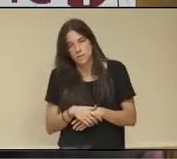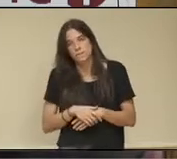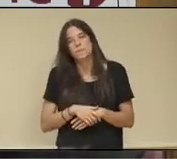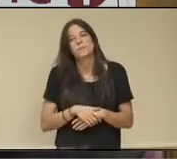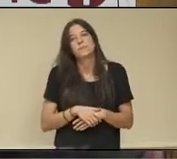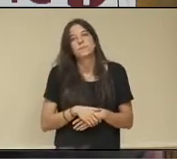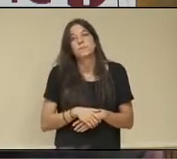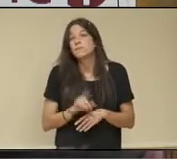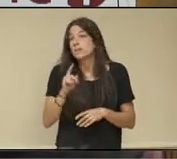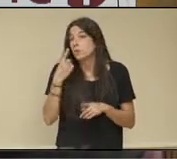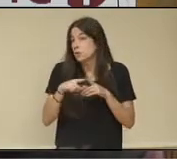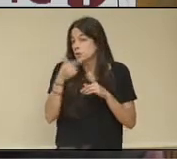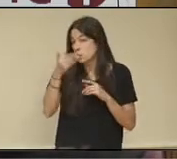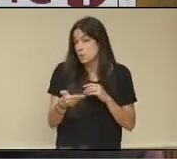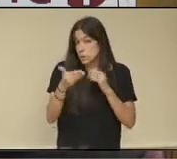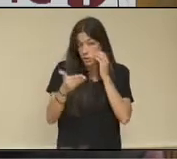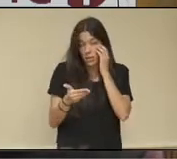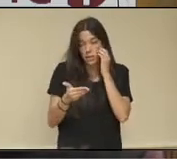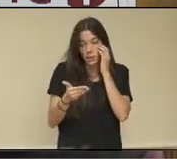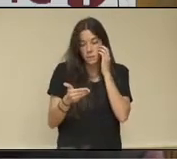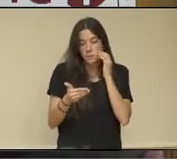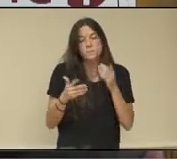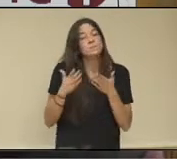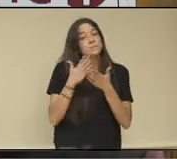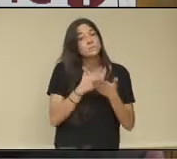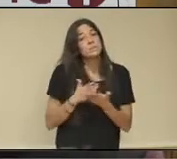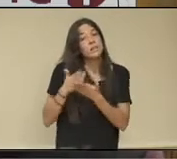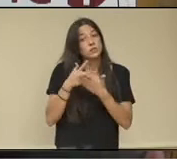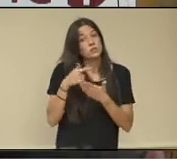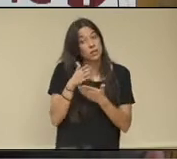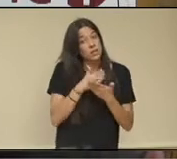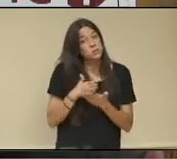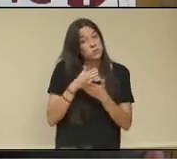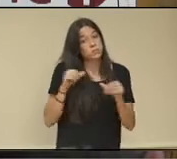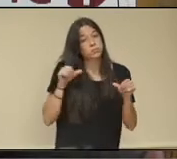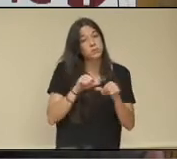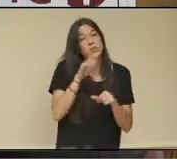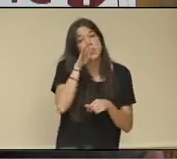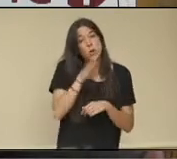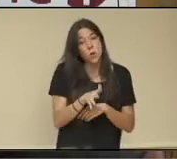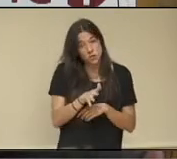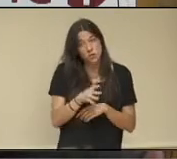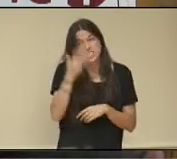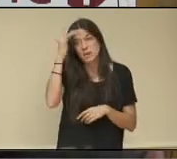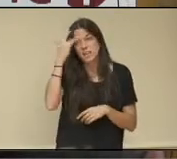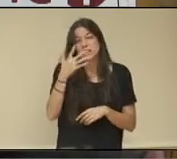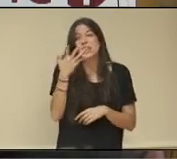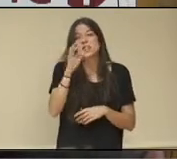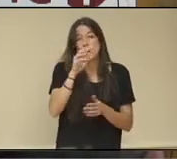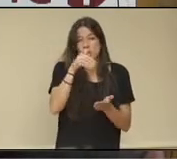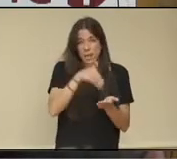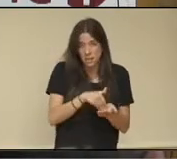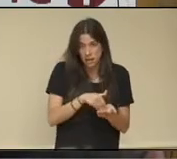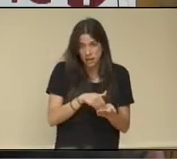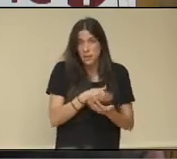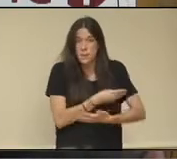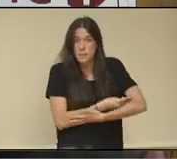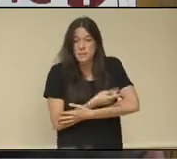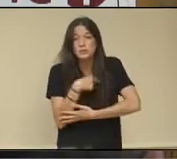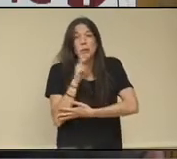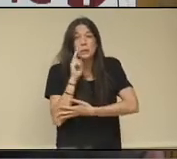muy importante es que estos estudios, que duraron 5 años, se vacunaron 50.000 bebés, lo que se vio es que había